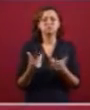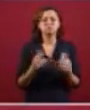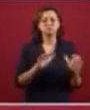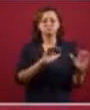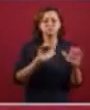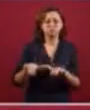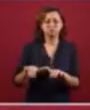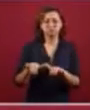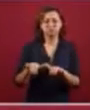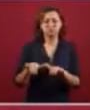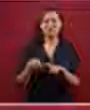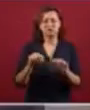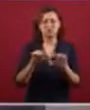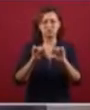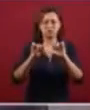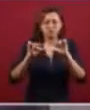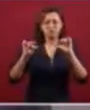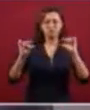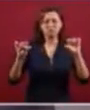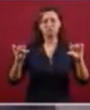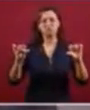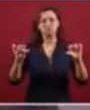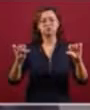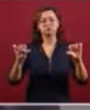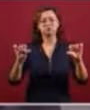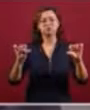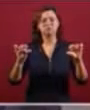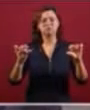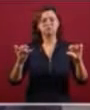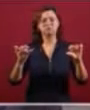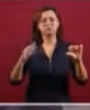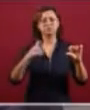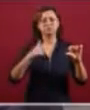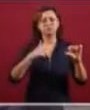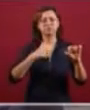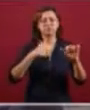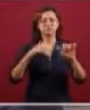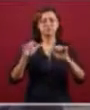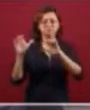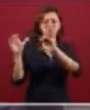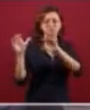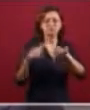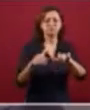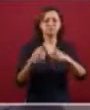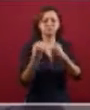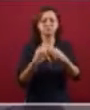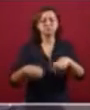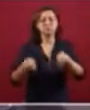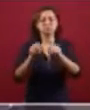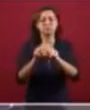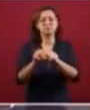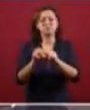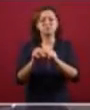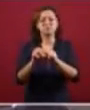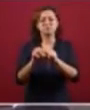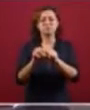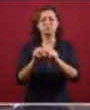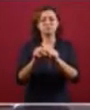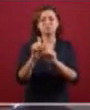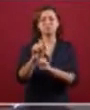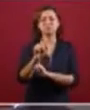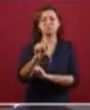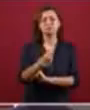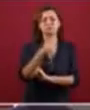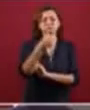apareció de que me inscribieron como socio de